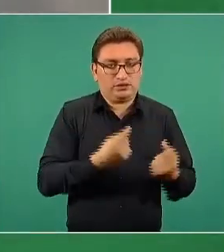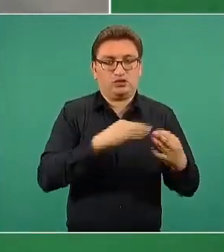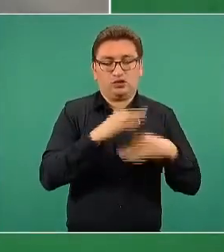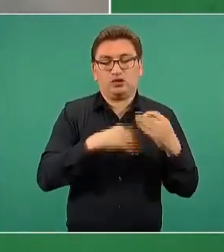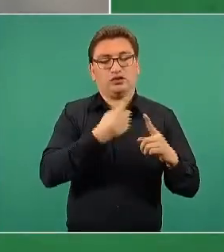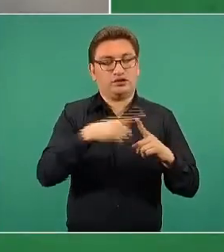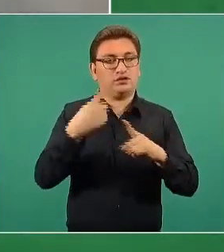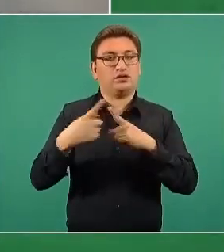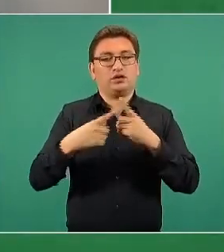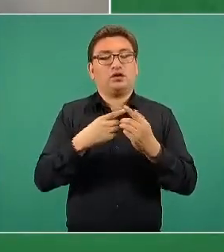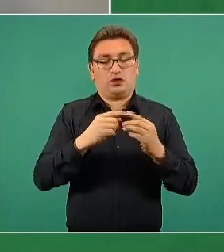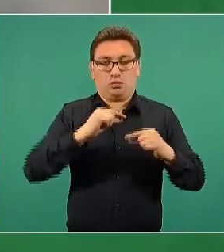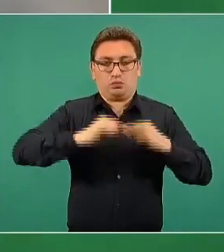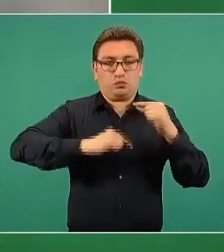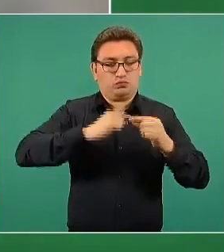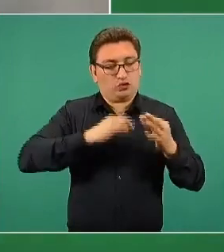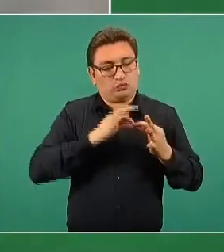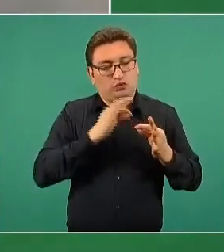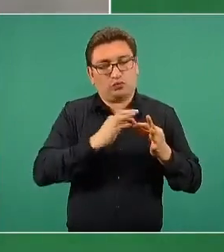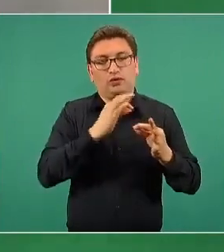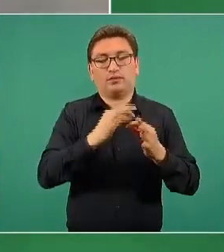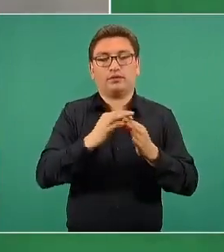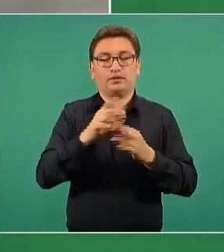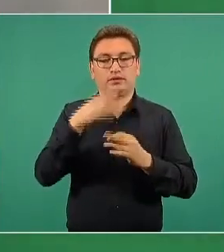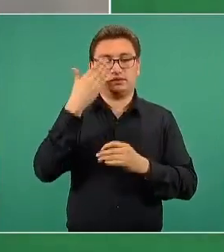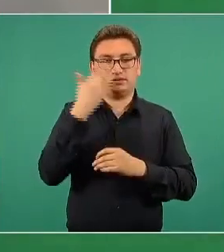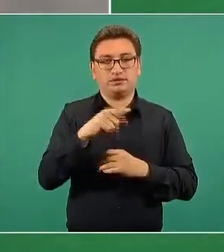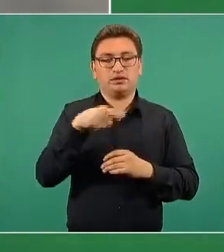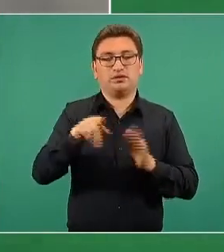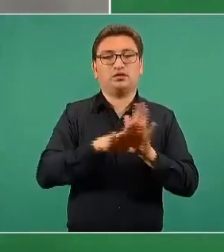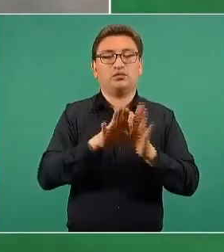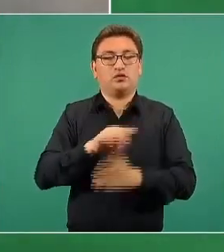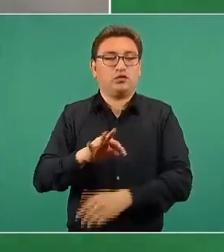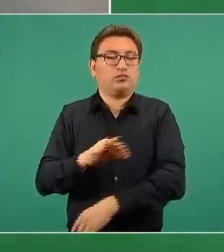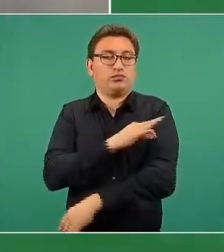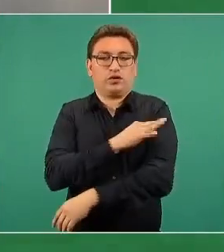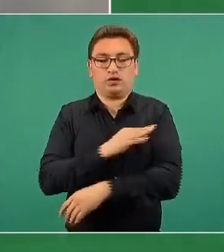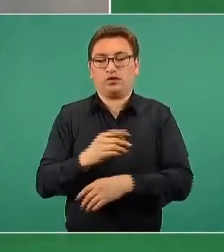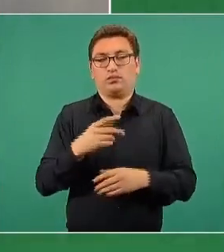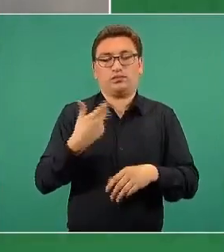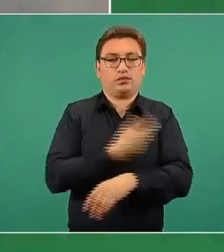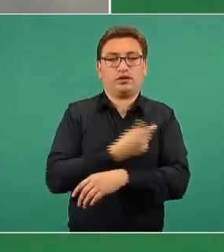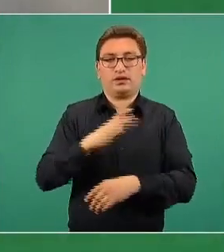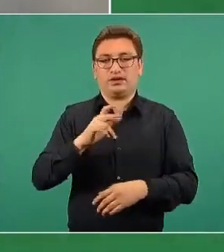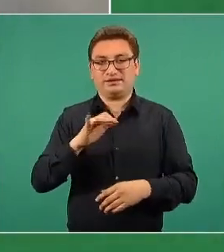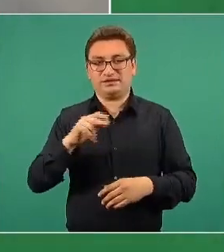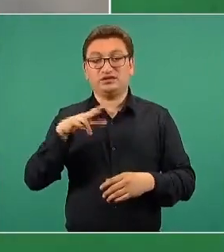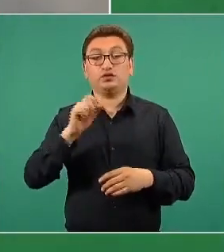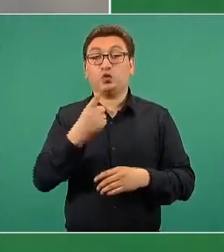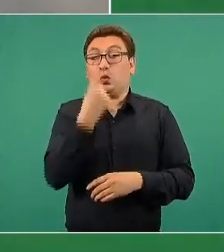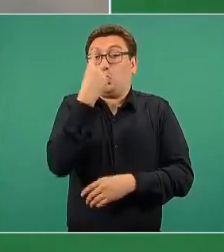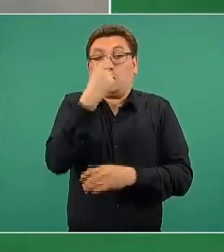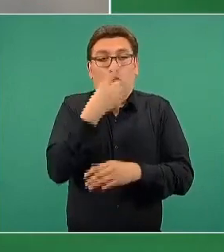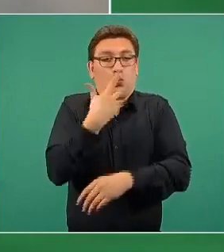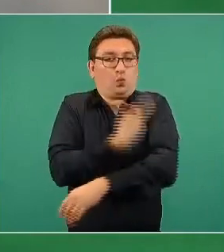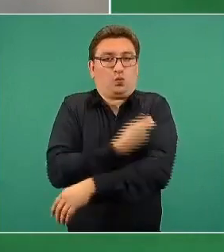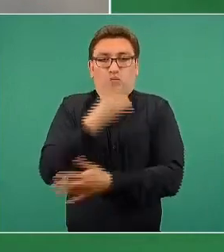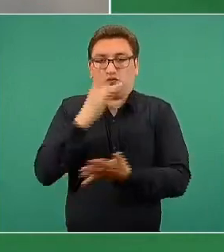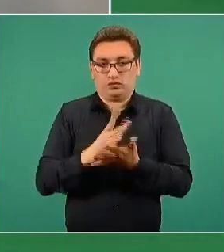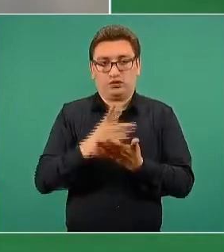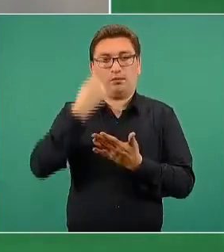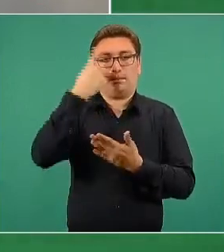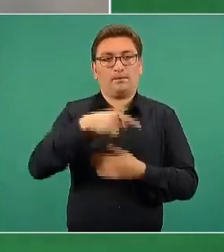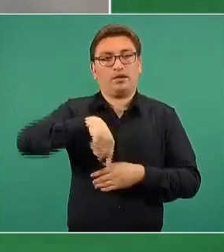está utilizando la vacuna CanSino de una sola dosis para poder contar con un